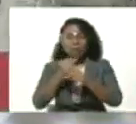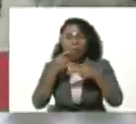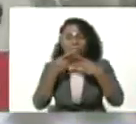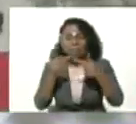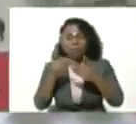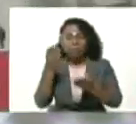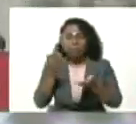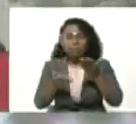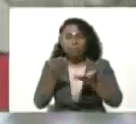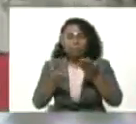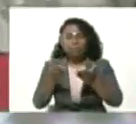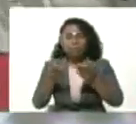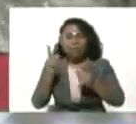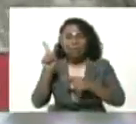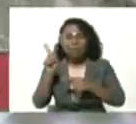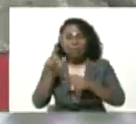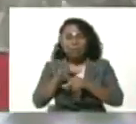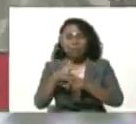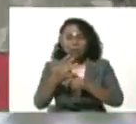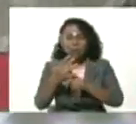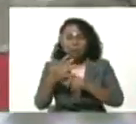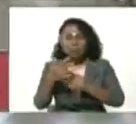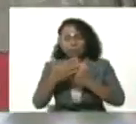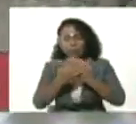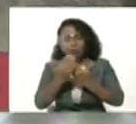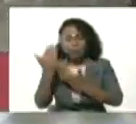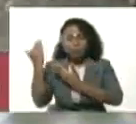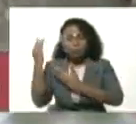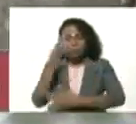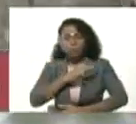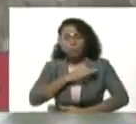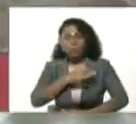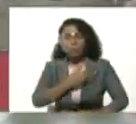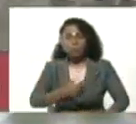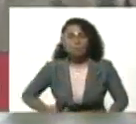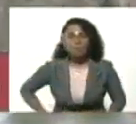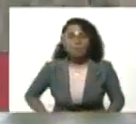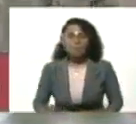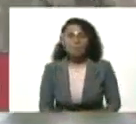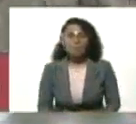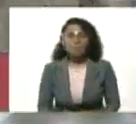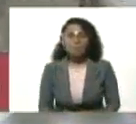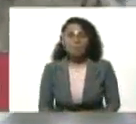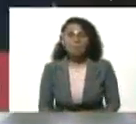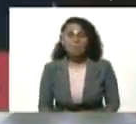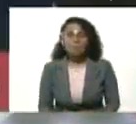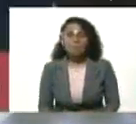un balance sobre esa situación. Adelante, señor presidente.